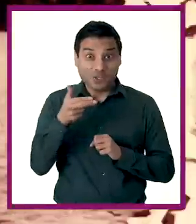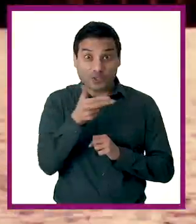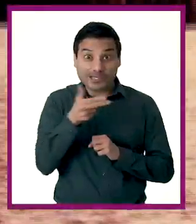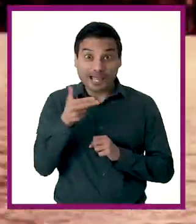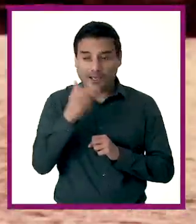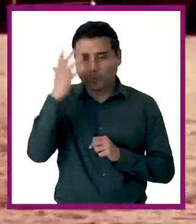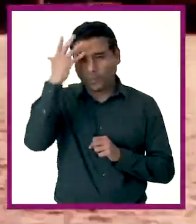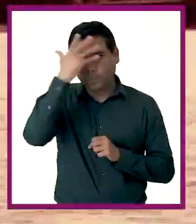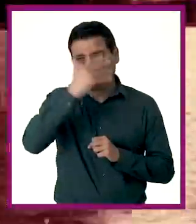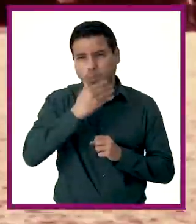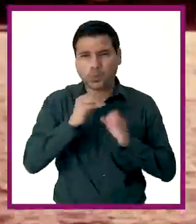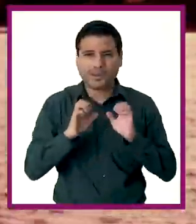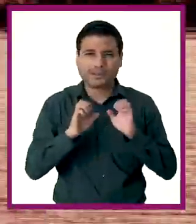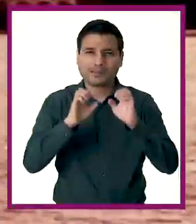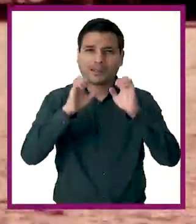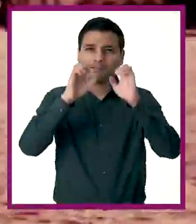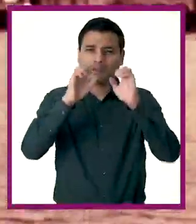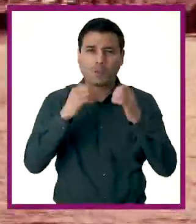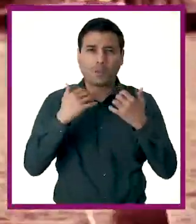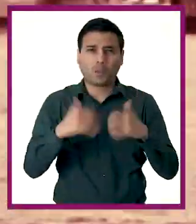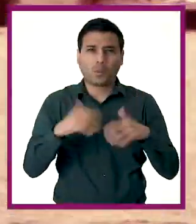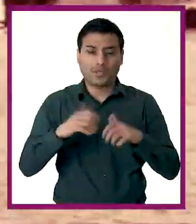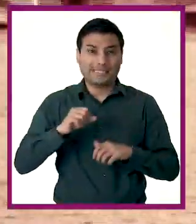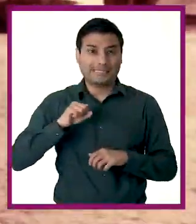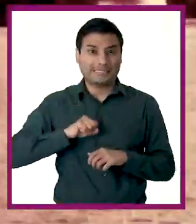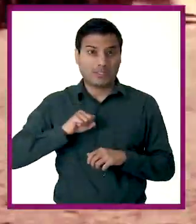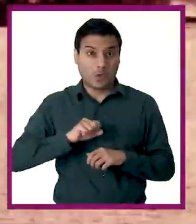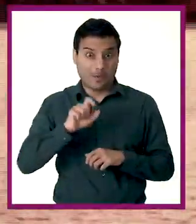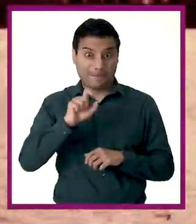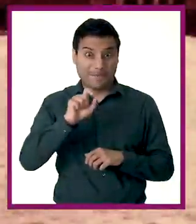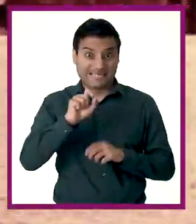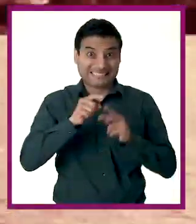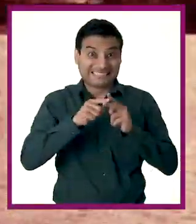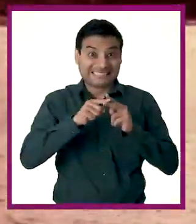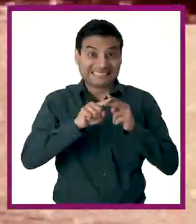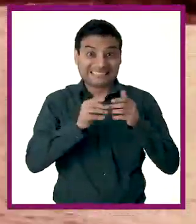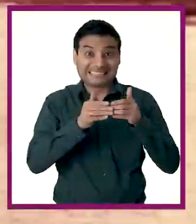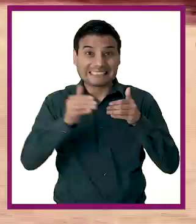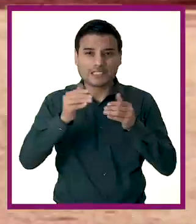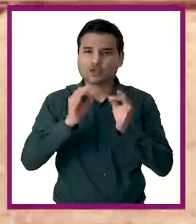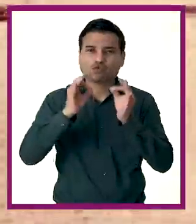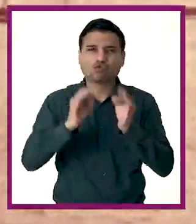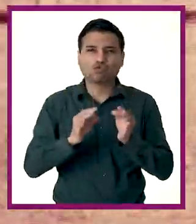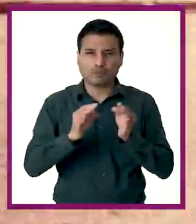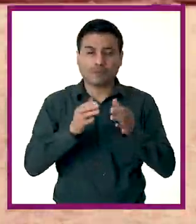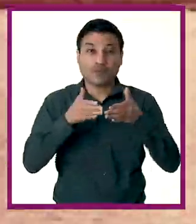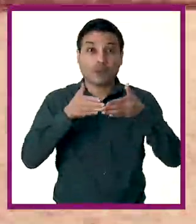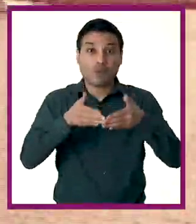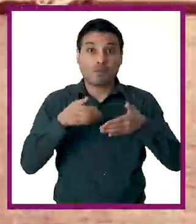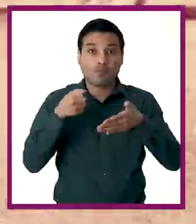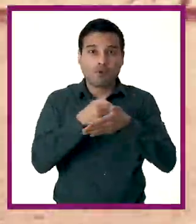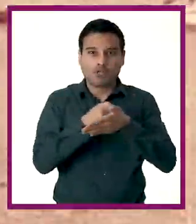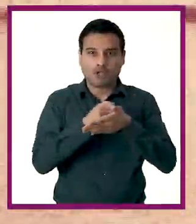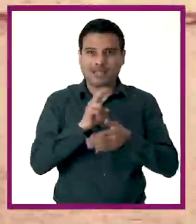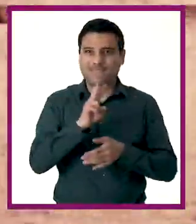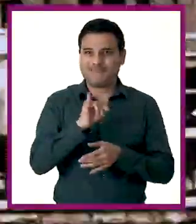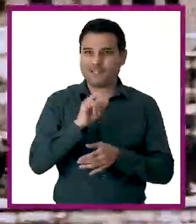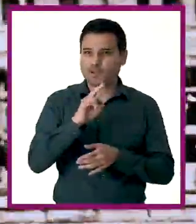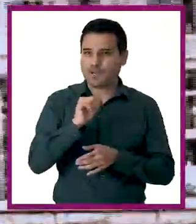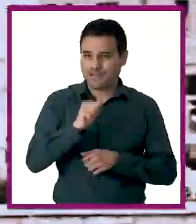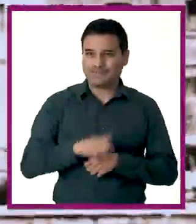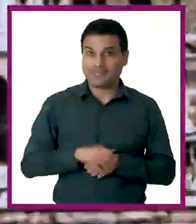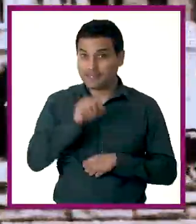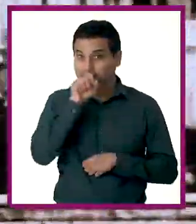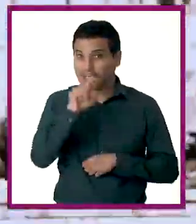hotel es una joya arquitectónica de principios del siglo XX que se encuentra ubicado en el puerto principal de Victoria.